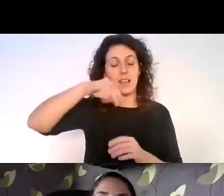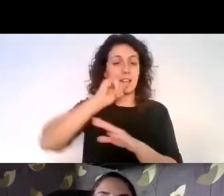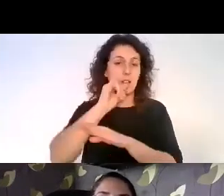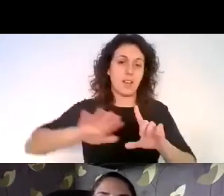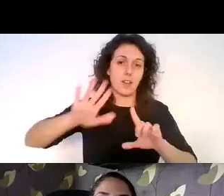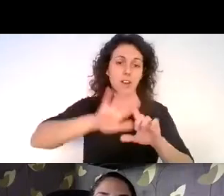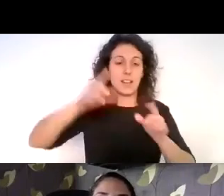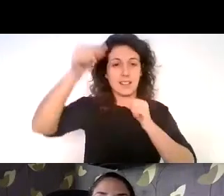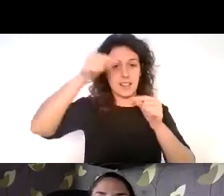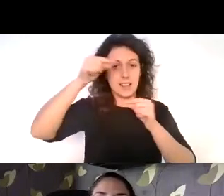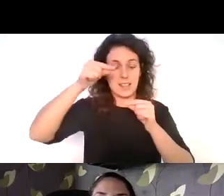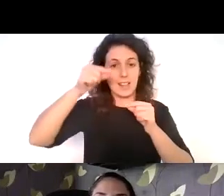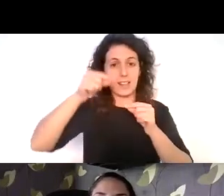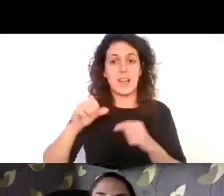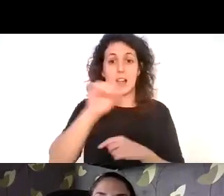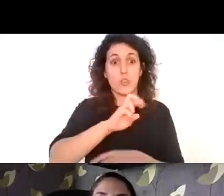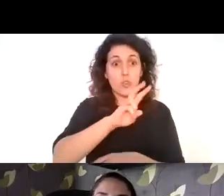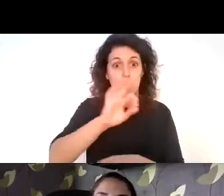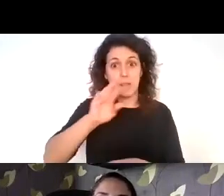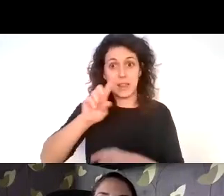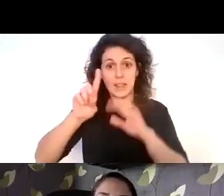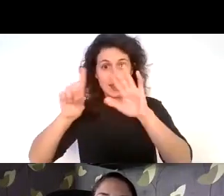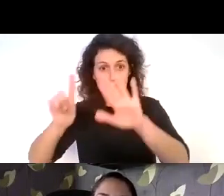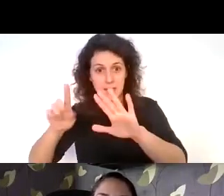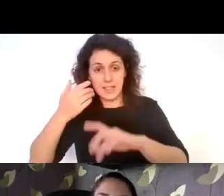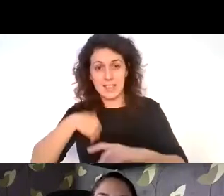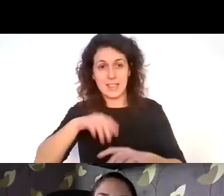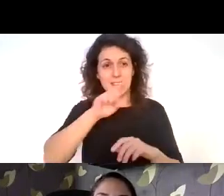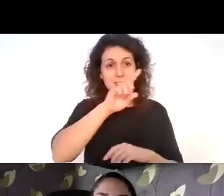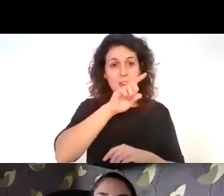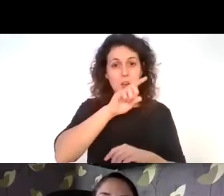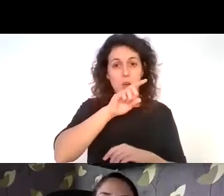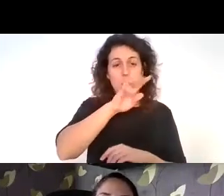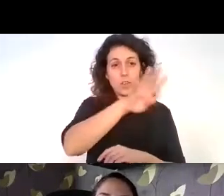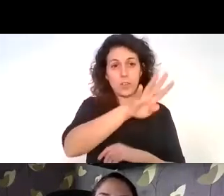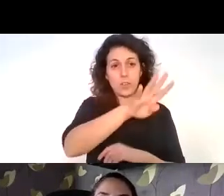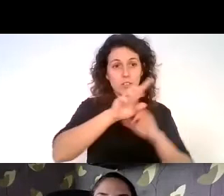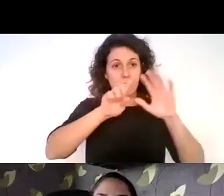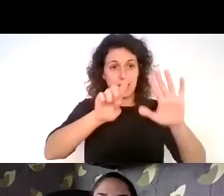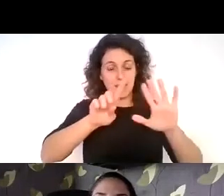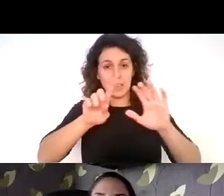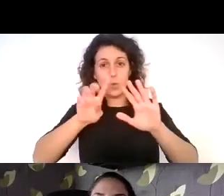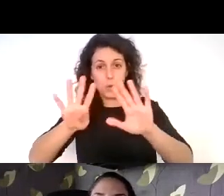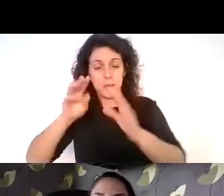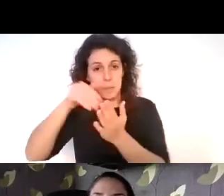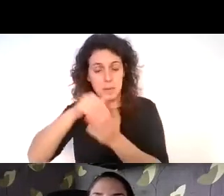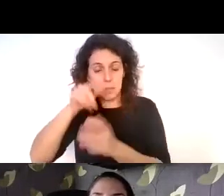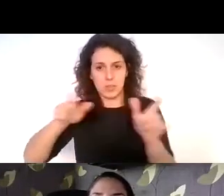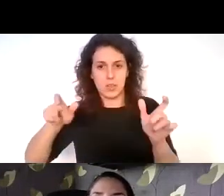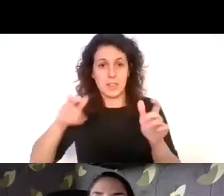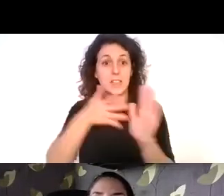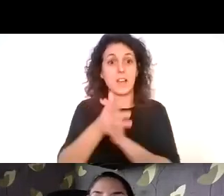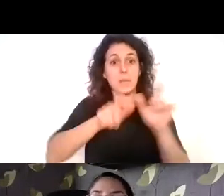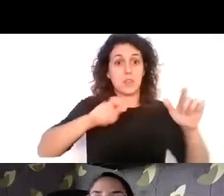el 2017 era más de 469.000 personas. Es decir, la población adulta y con discapacidad